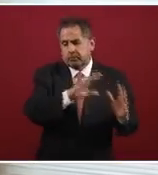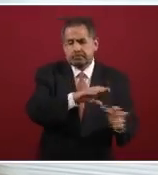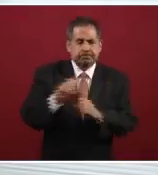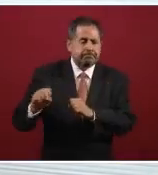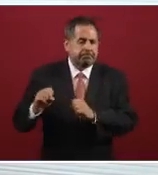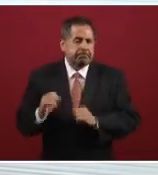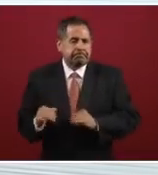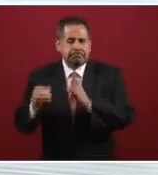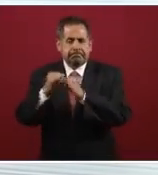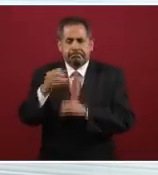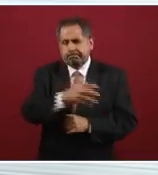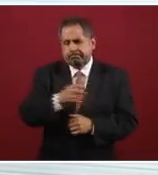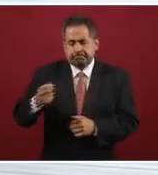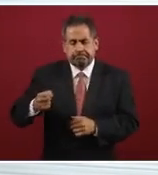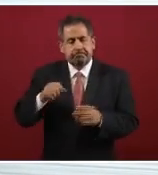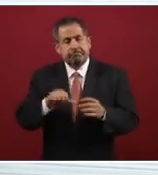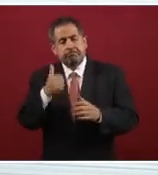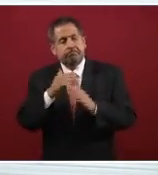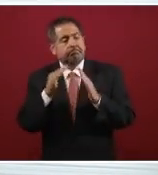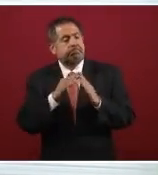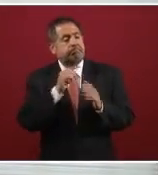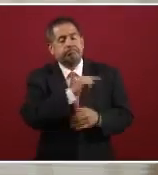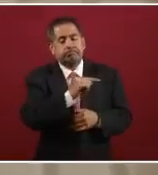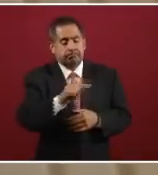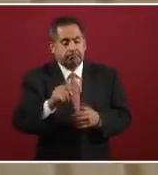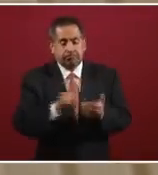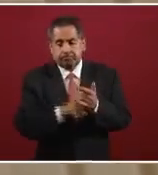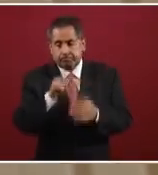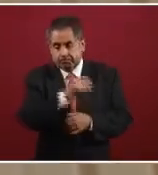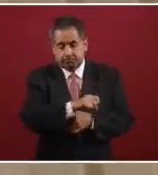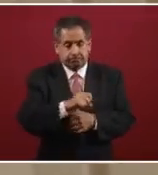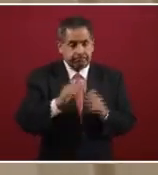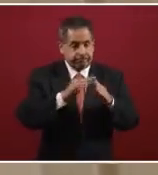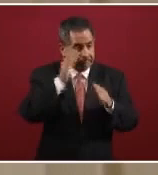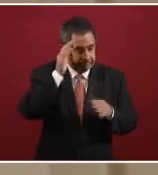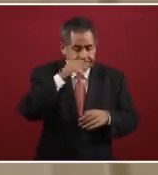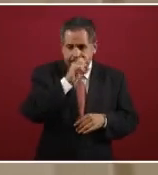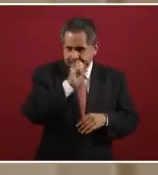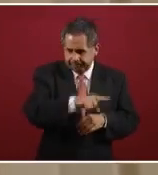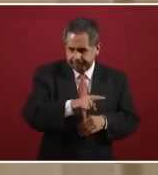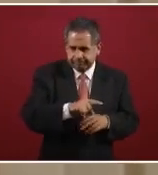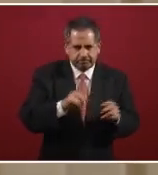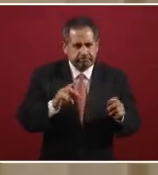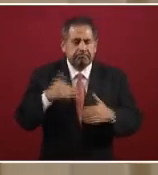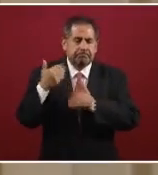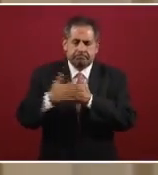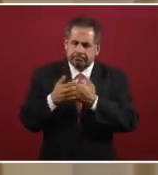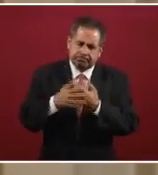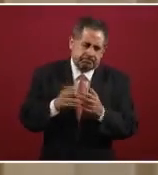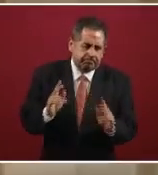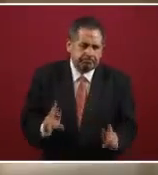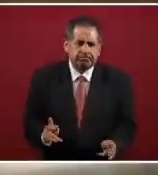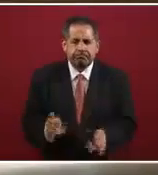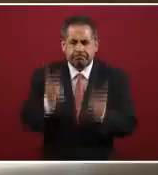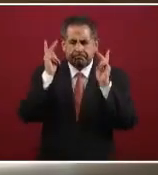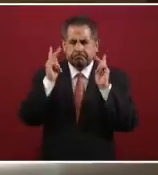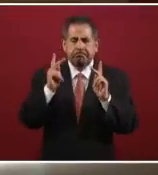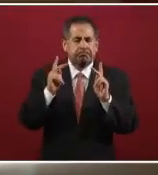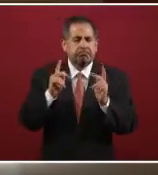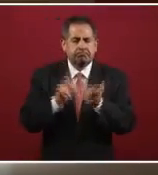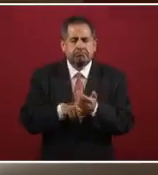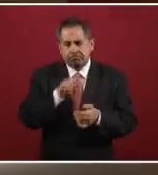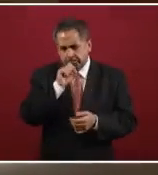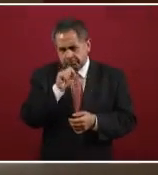instituto y demás casas junto con la del chino pues las venderemos y les daremos en